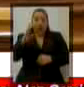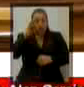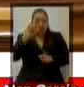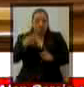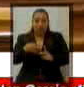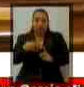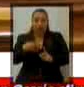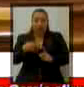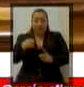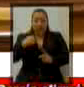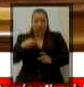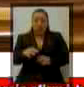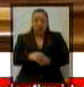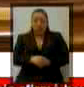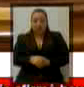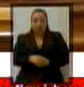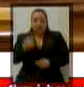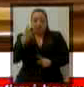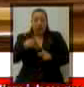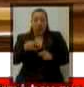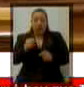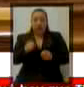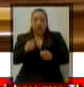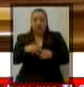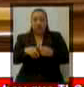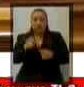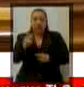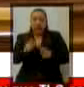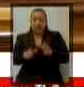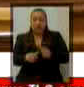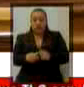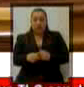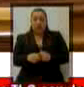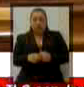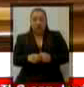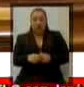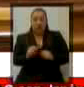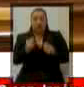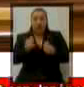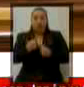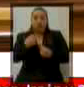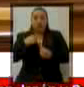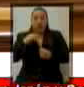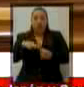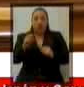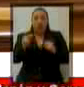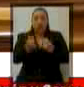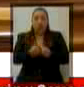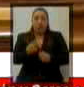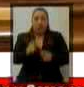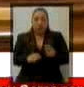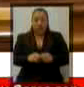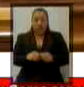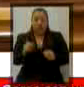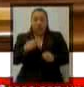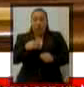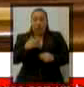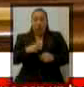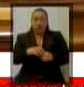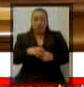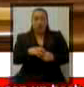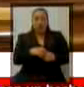porque se trata de lo psicológico como de individuo o como grupo, y lo social como grupo de individuos o